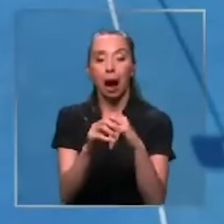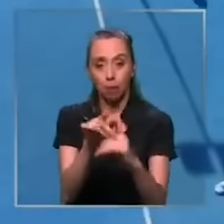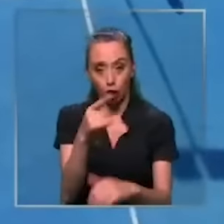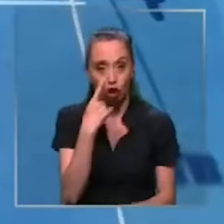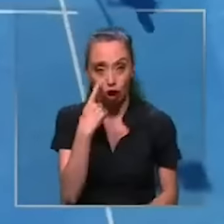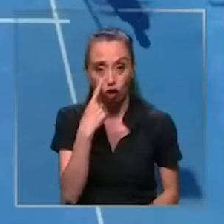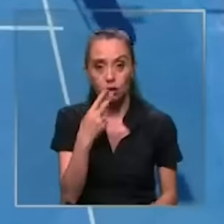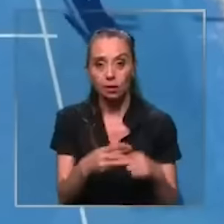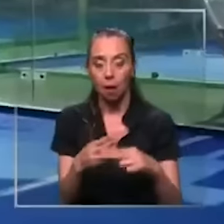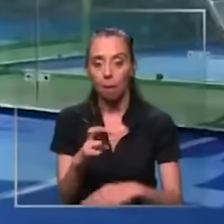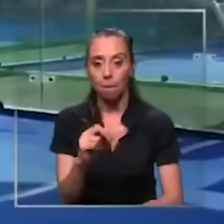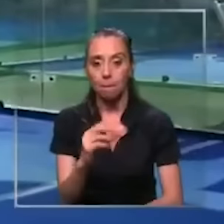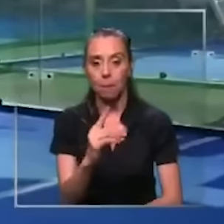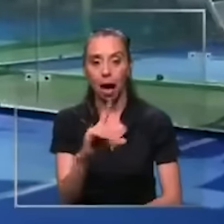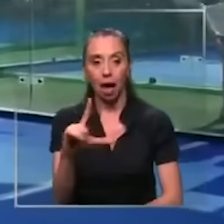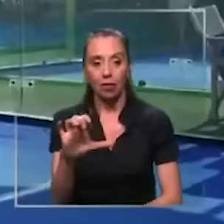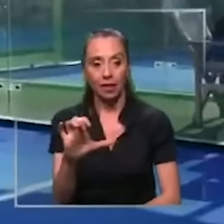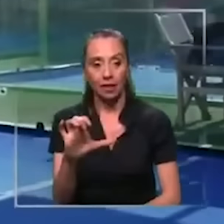conoce? Se llama pádel.